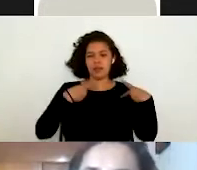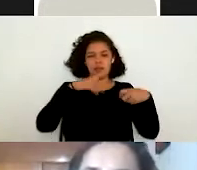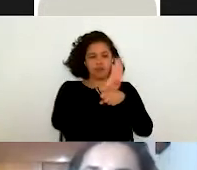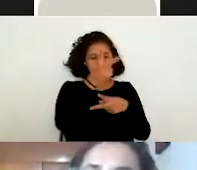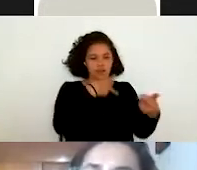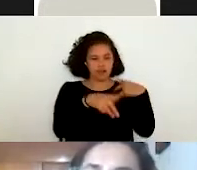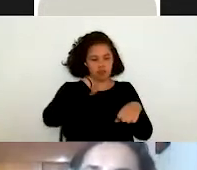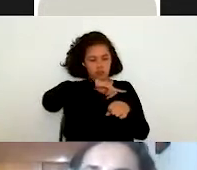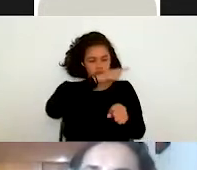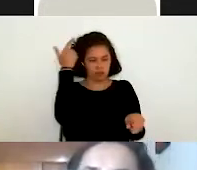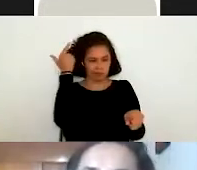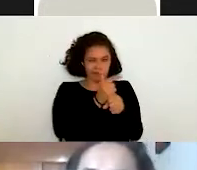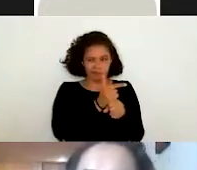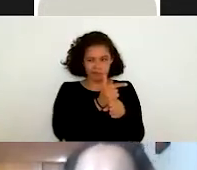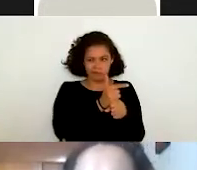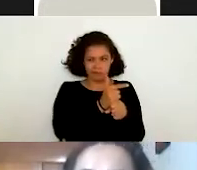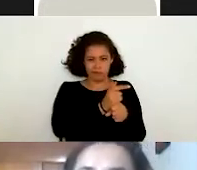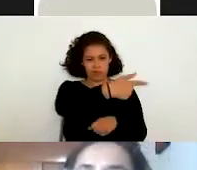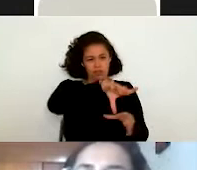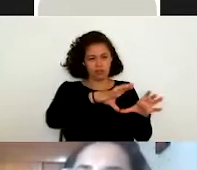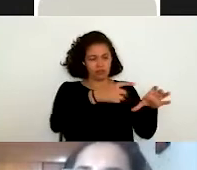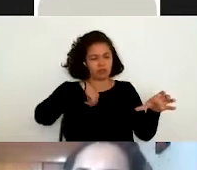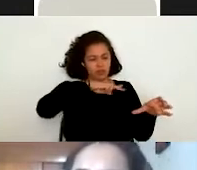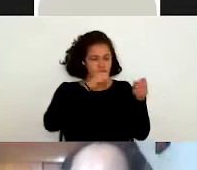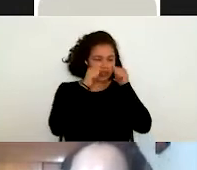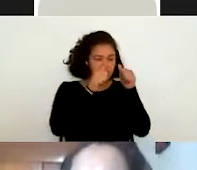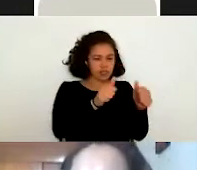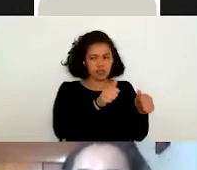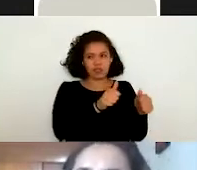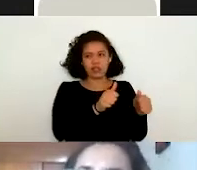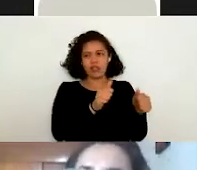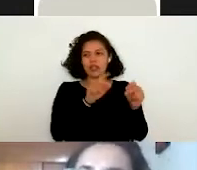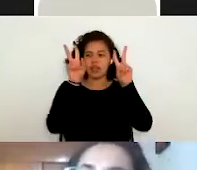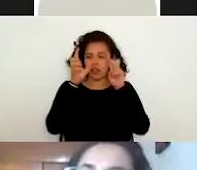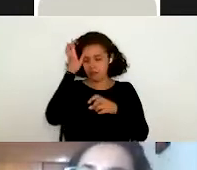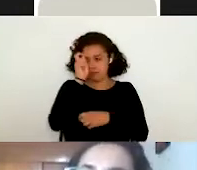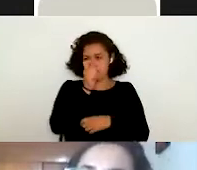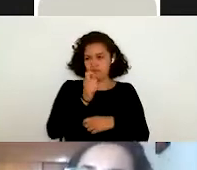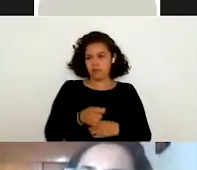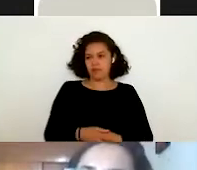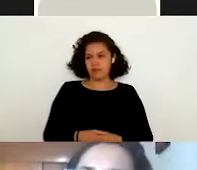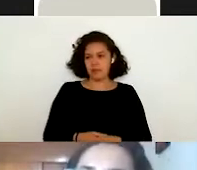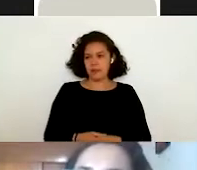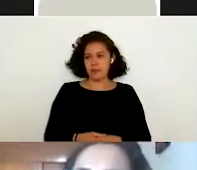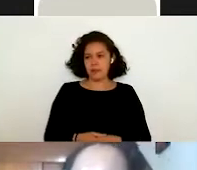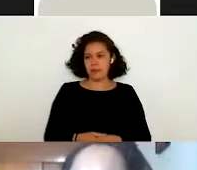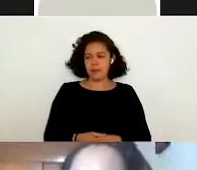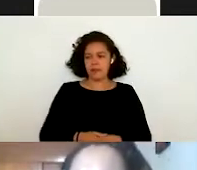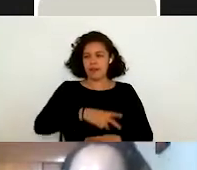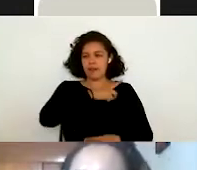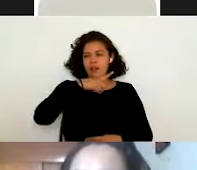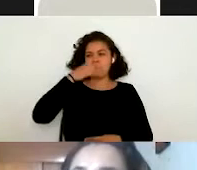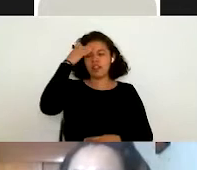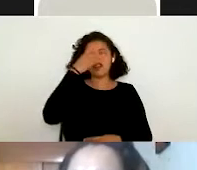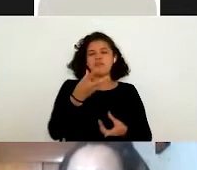decir, nuestro público objetivo, ¿no? La definición del tema, entonces tenemos que colocar cuánto nos